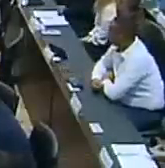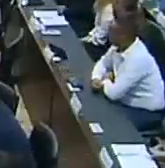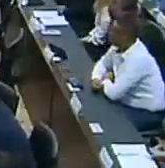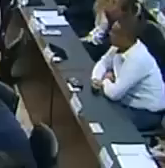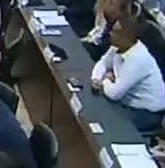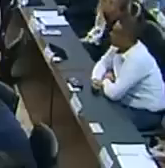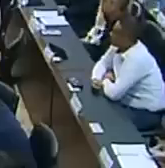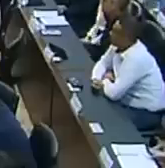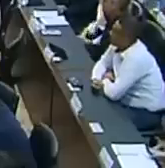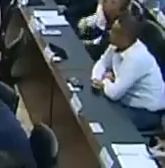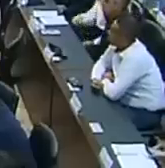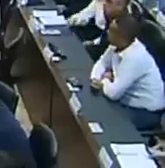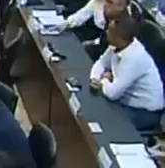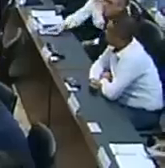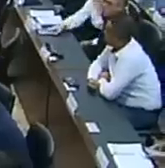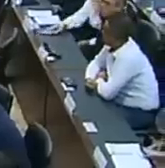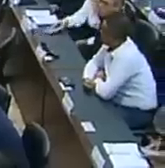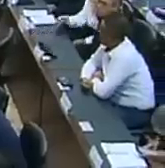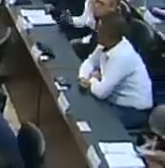Micrófono para el diputado.